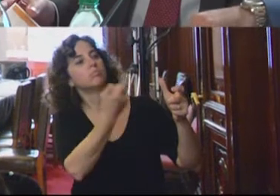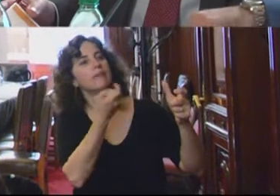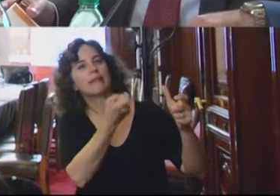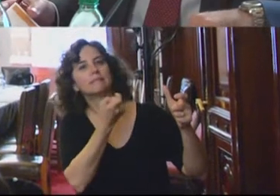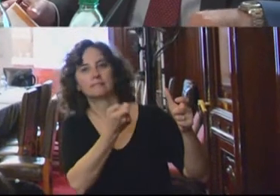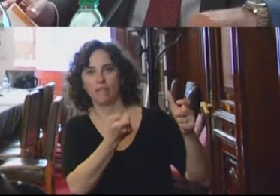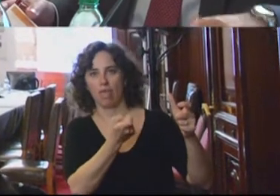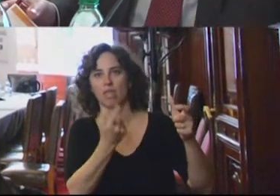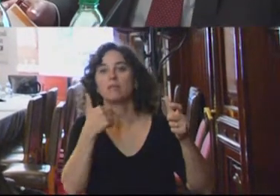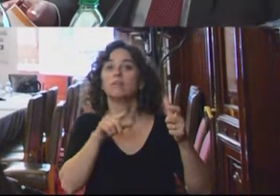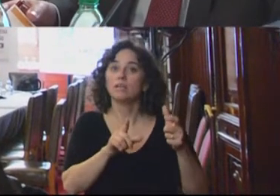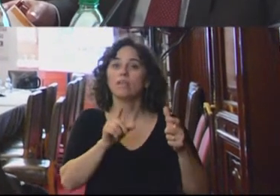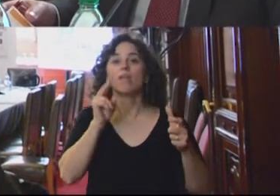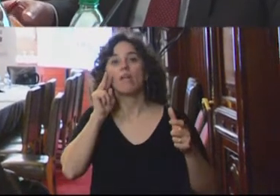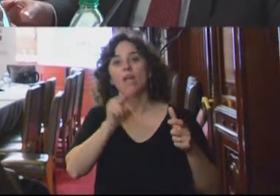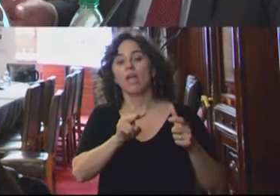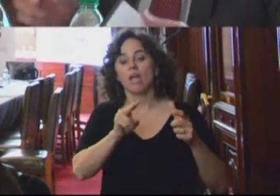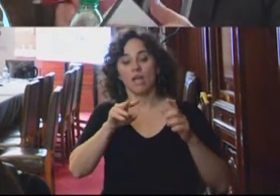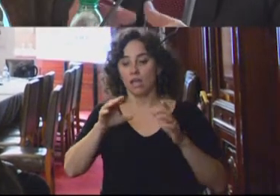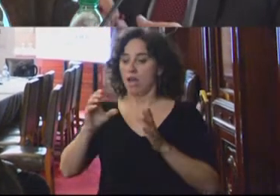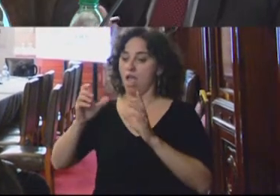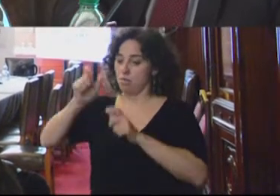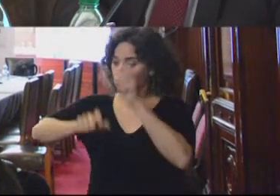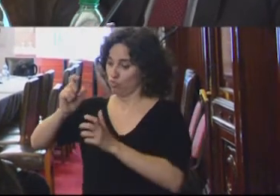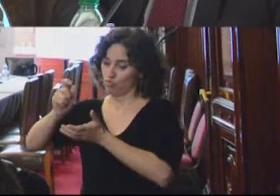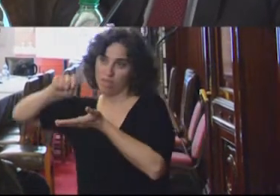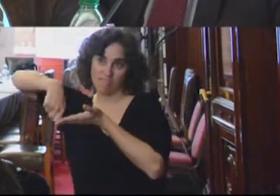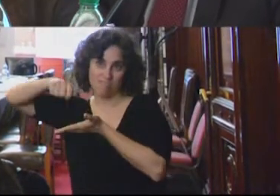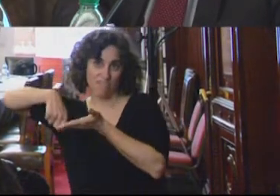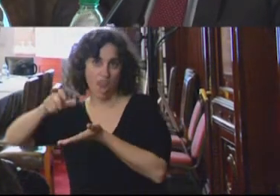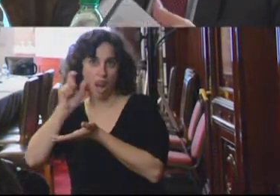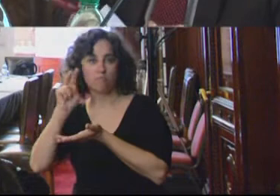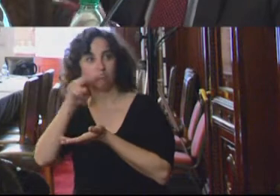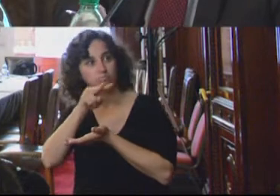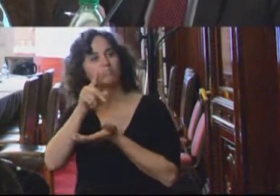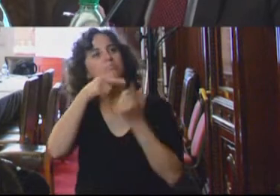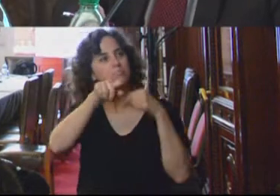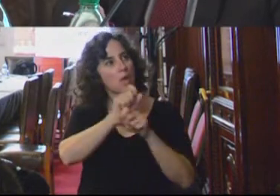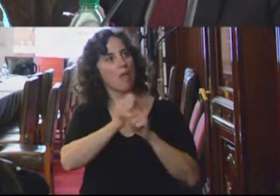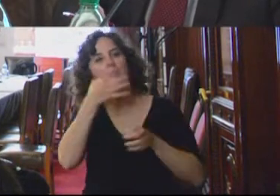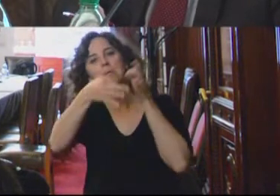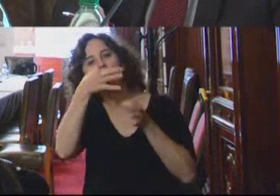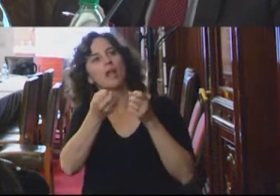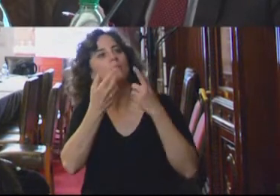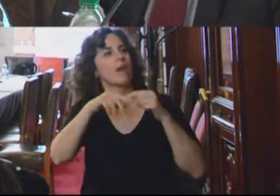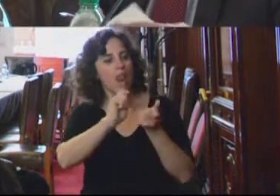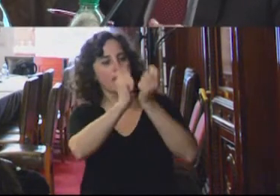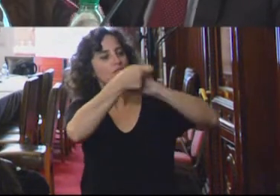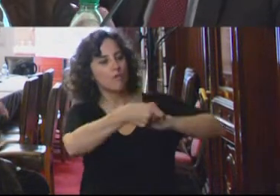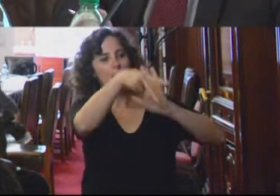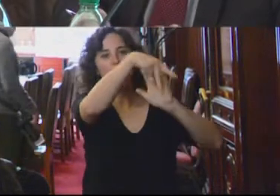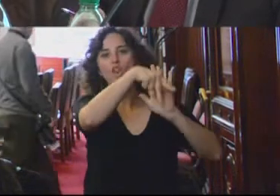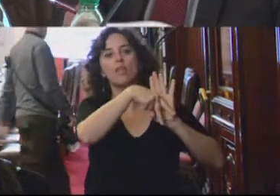tenemos desde la visión de la sociedad civil para la transformación de las normativas